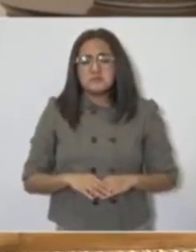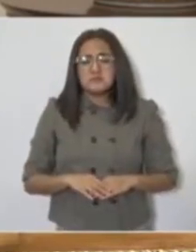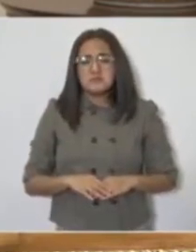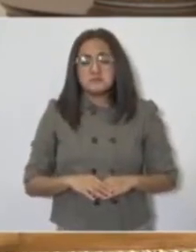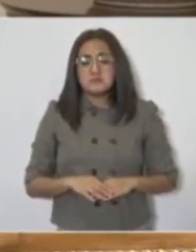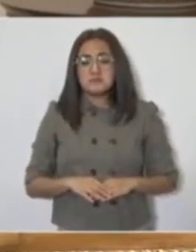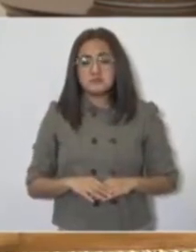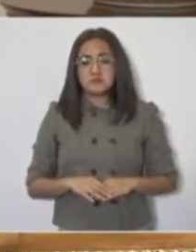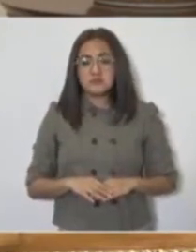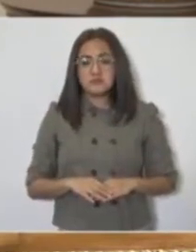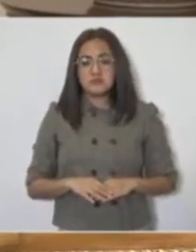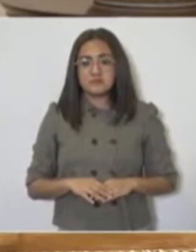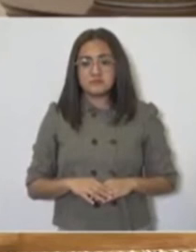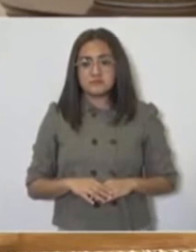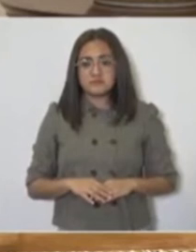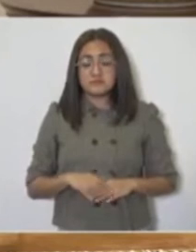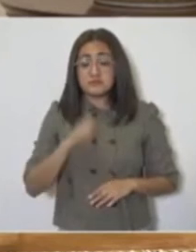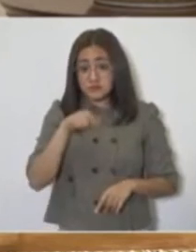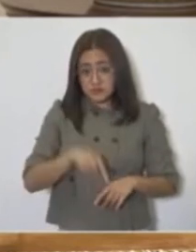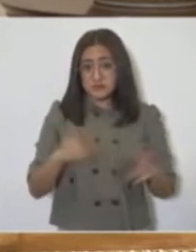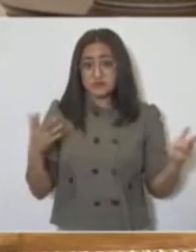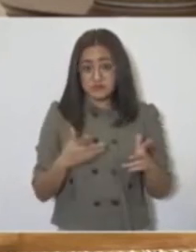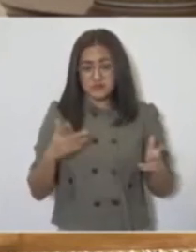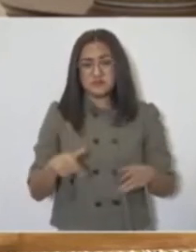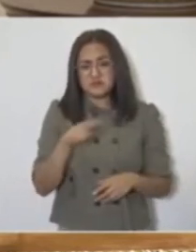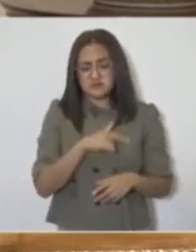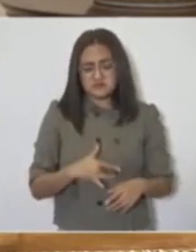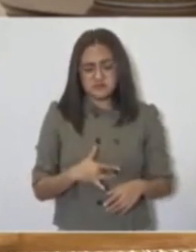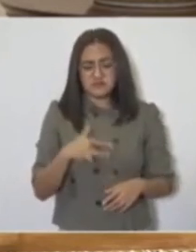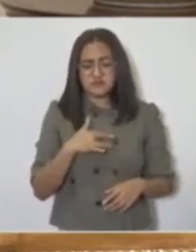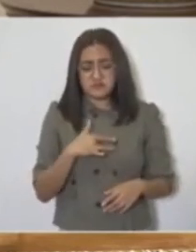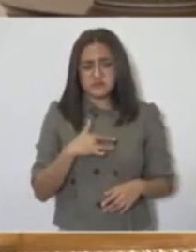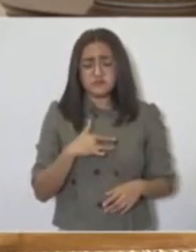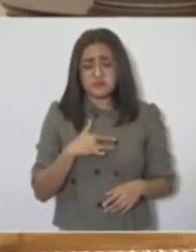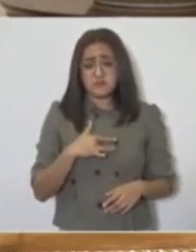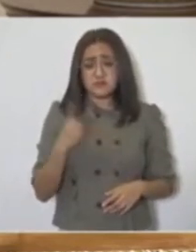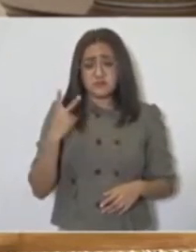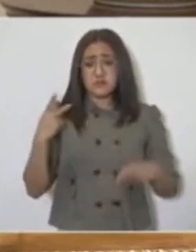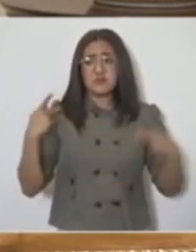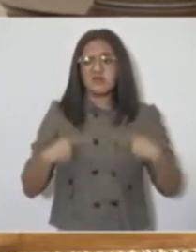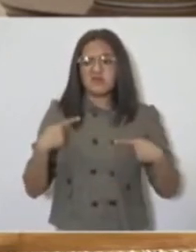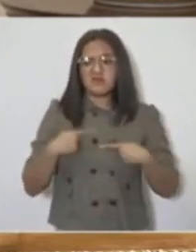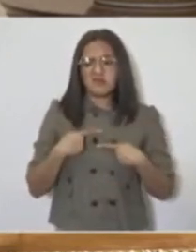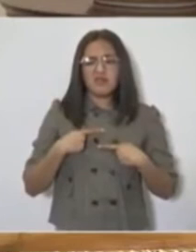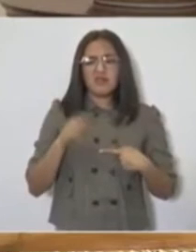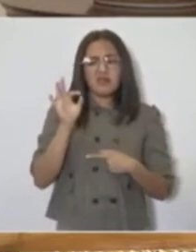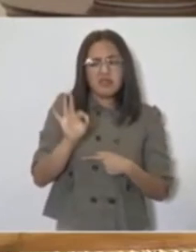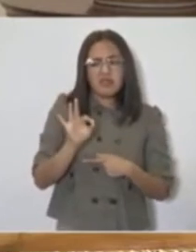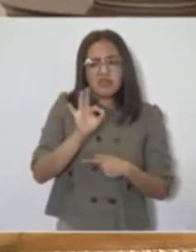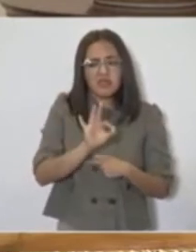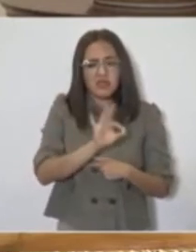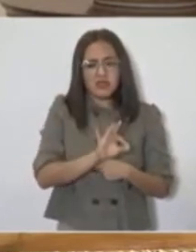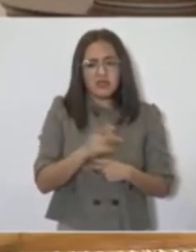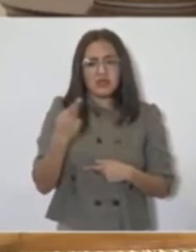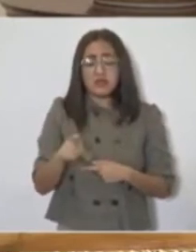y aquí te quiero decir están incentivadas por dos personas por